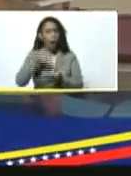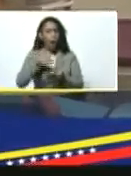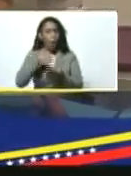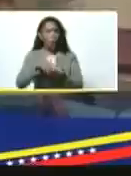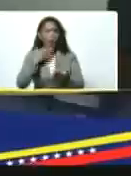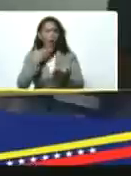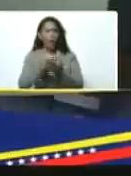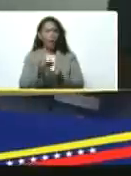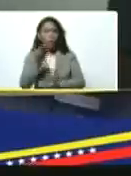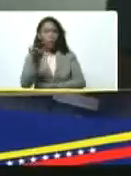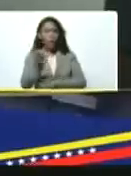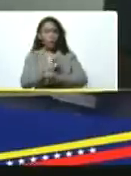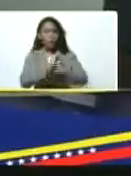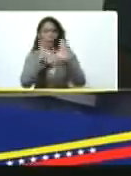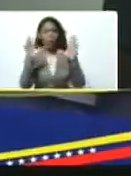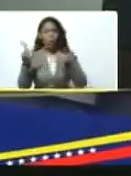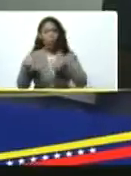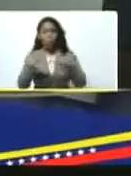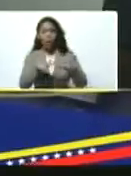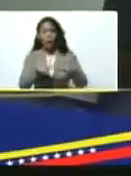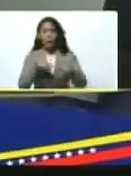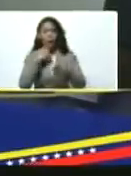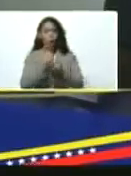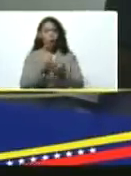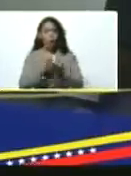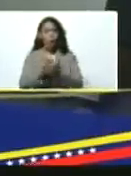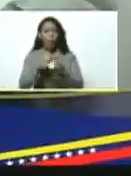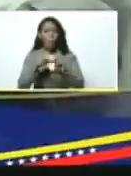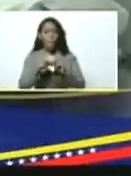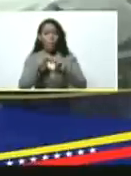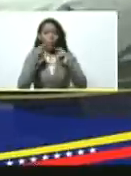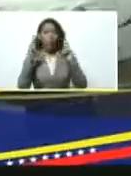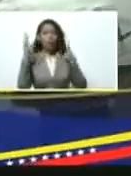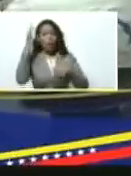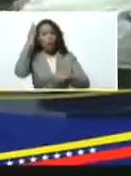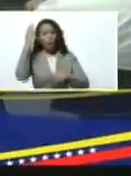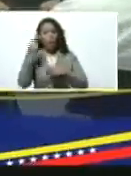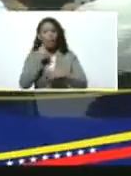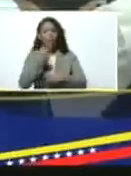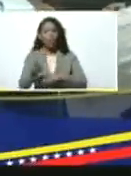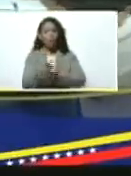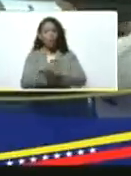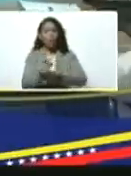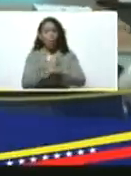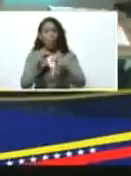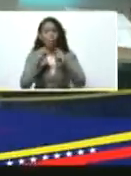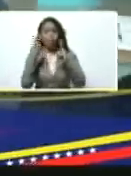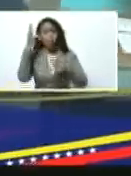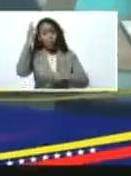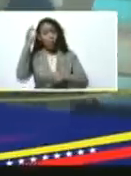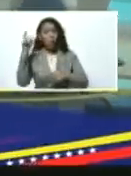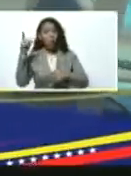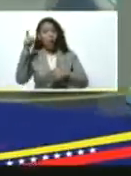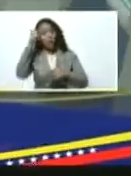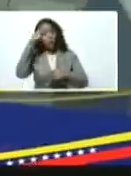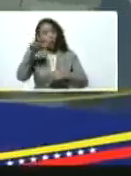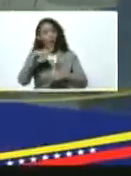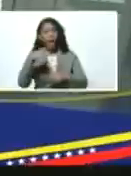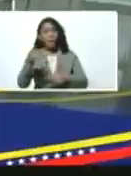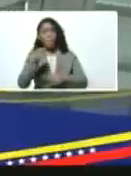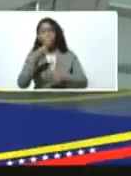gracias a ustedes, es declarado como una zona económica, Puerto Cabello y Morón, como lo ha dicho nuestro gobernador, Puerto Cabello es la ciudad que está de moda. Gracias,